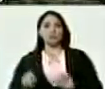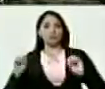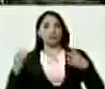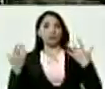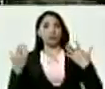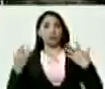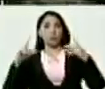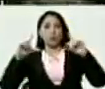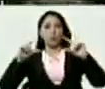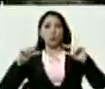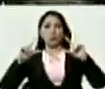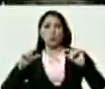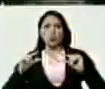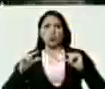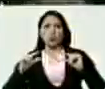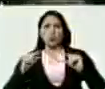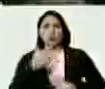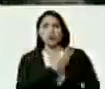la incidencia delictiva un